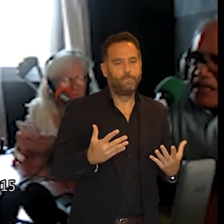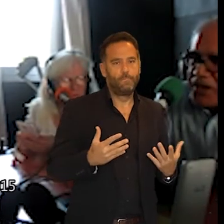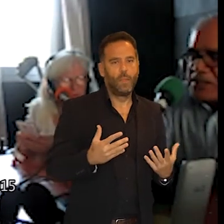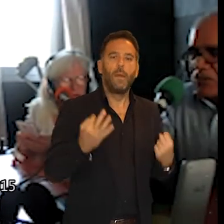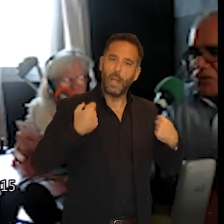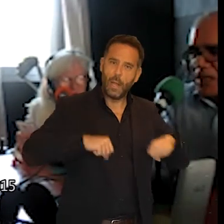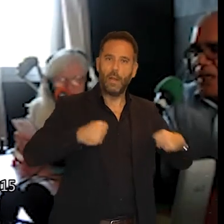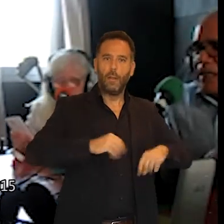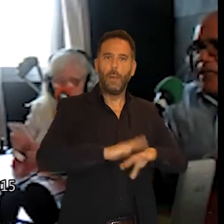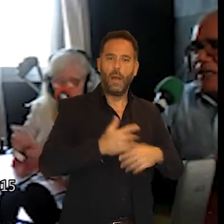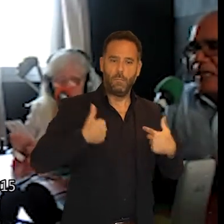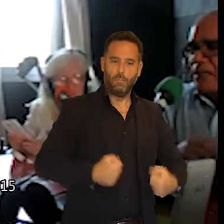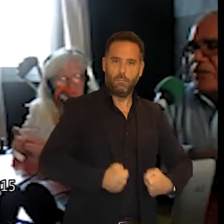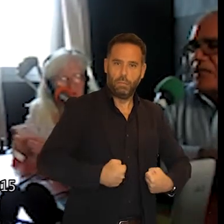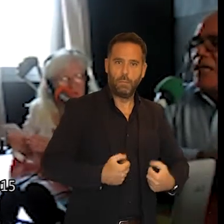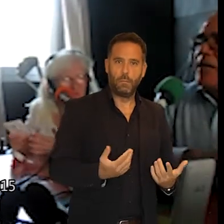Y bueno,